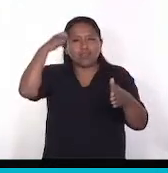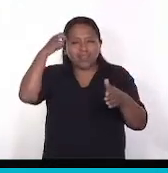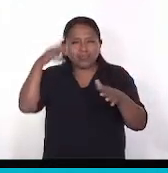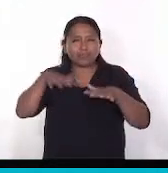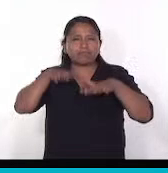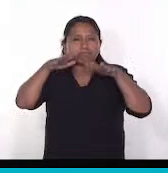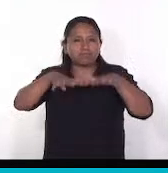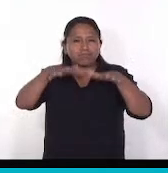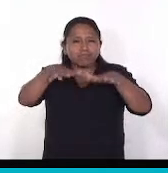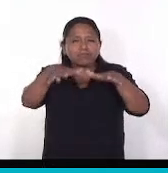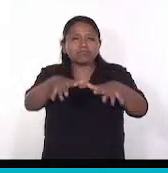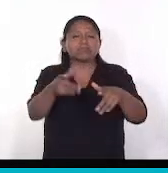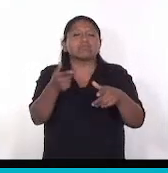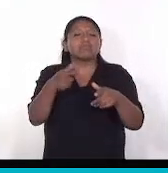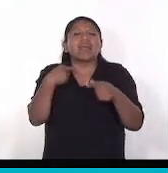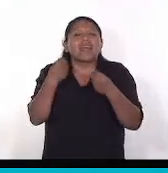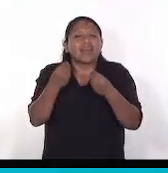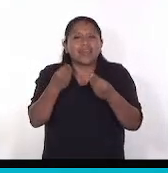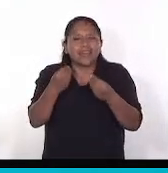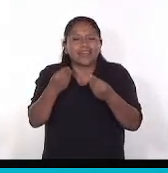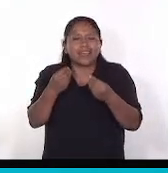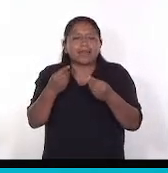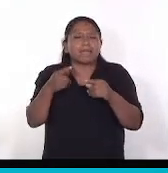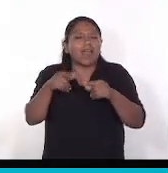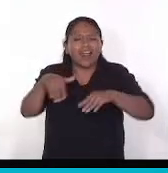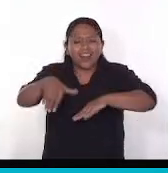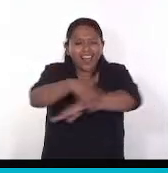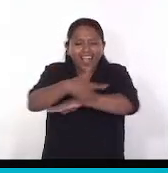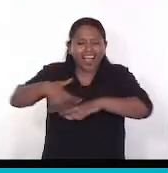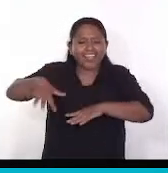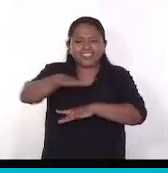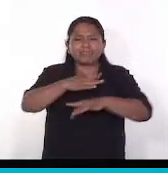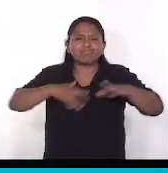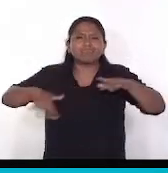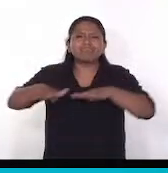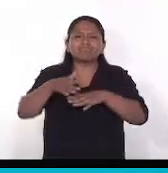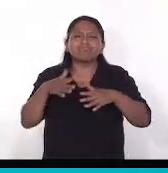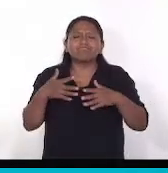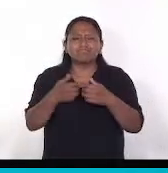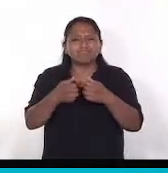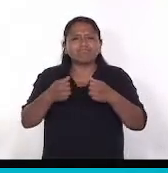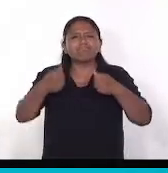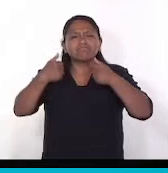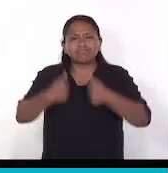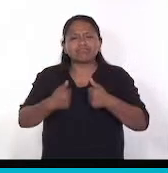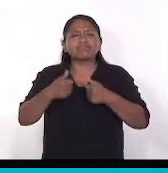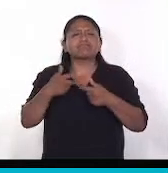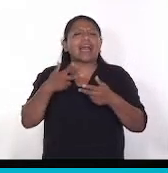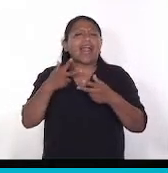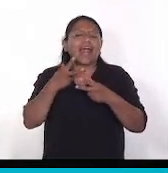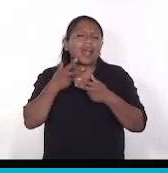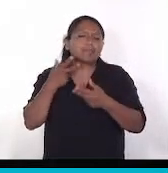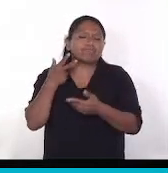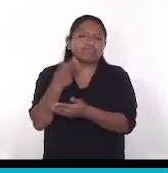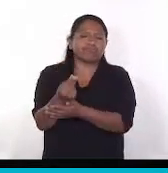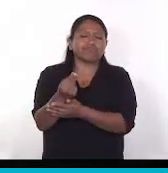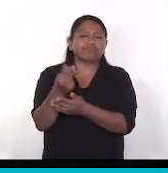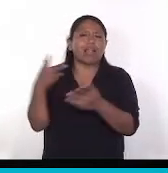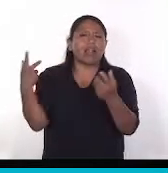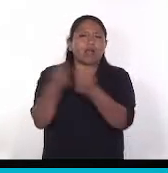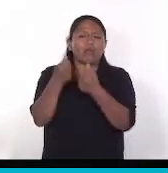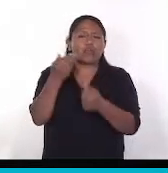para seguir en las calles, sobre todo para rechazar el acuerdo con el